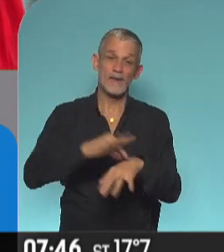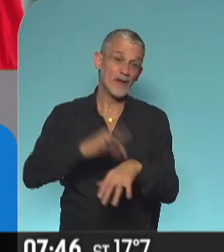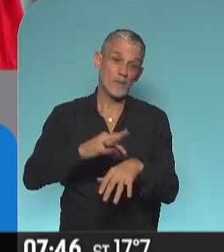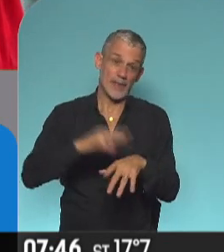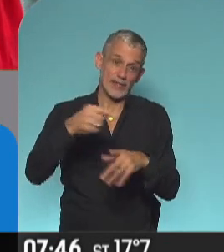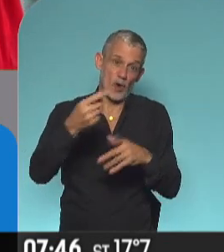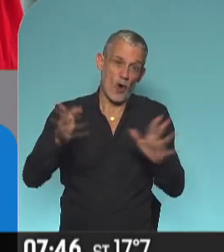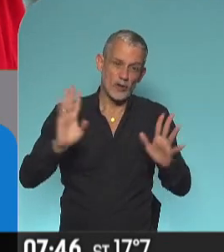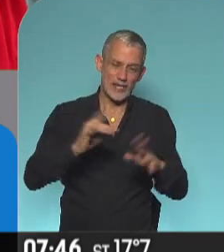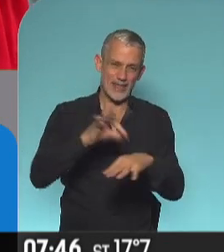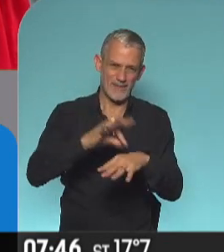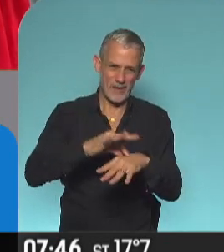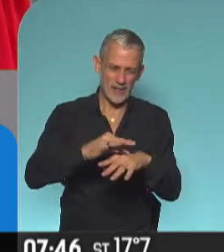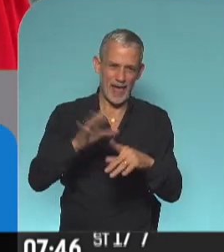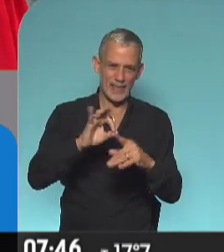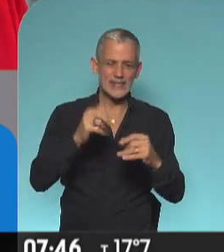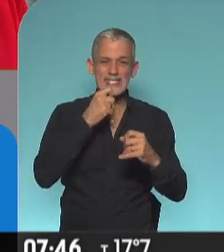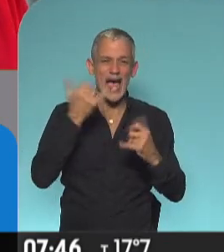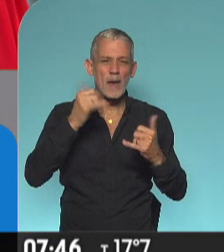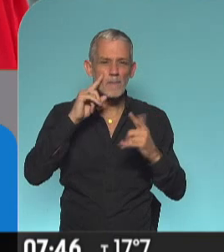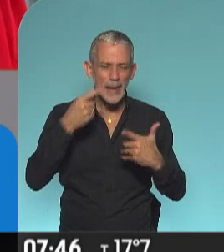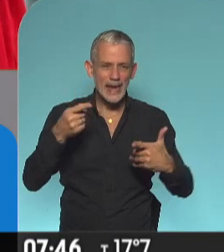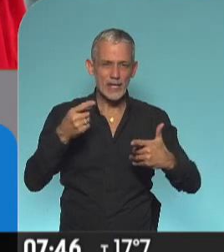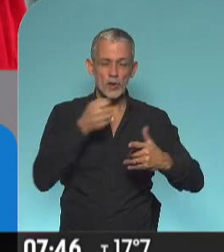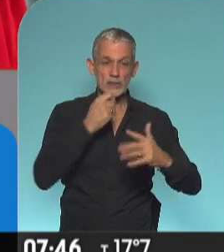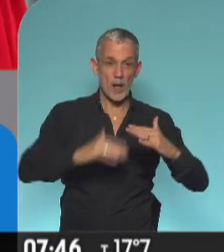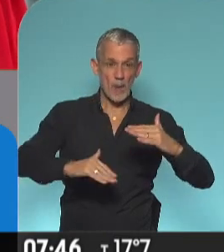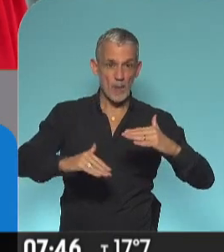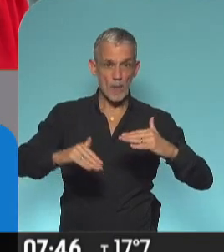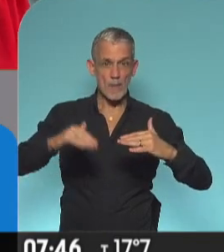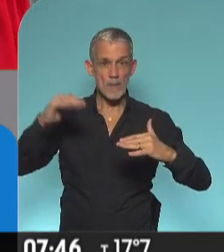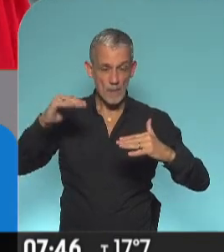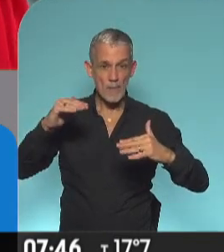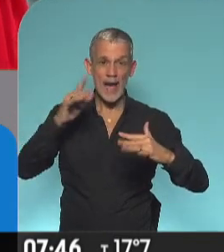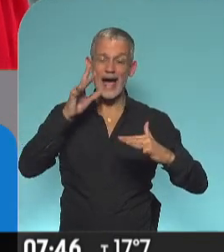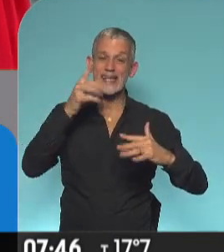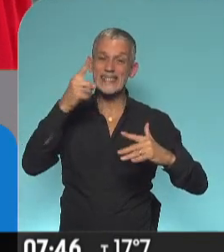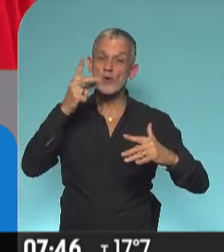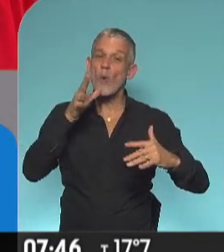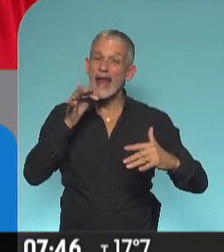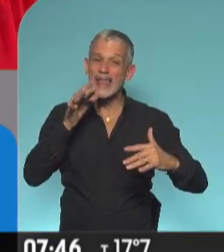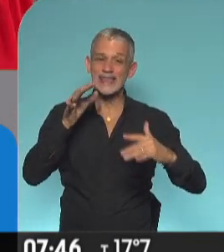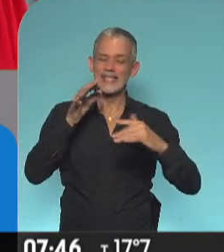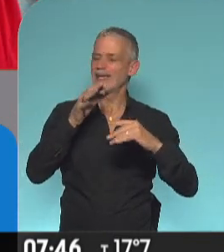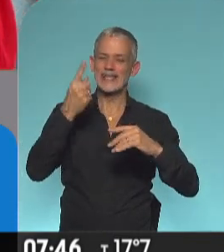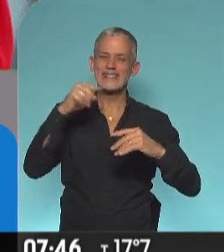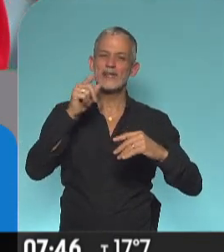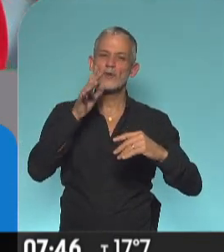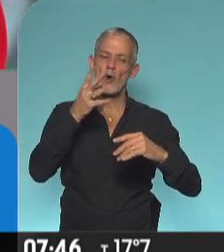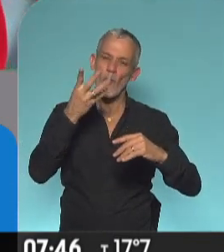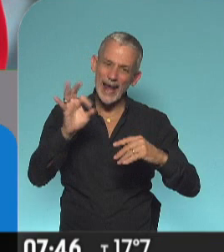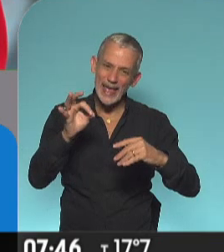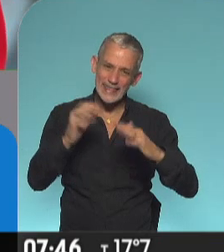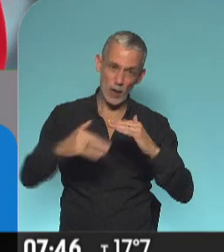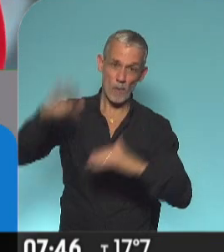enfermedades predisponentes y los factores de riesgo. Cuando llegan a, digamos, valores más elevados, como de 140 o más, ya es imprescindible